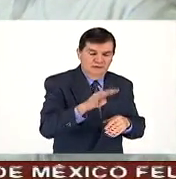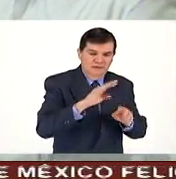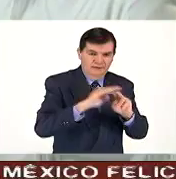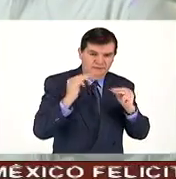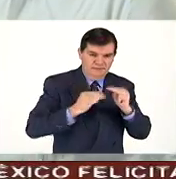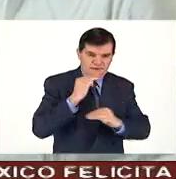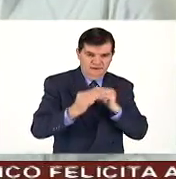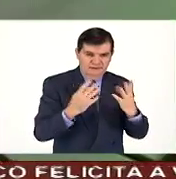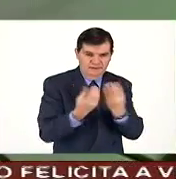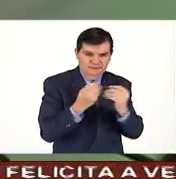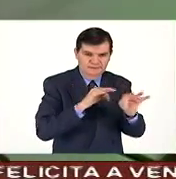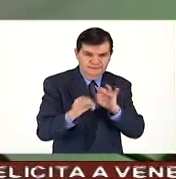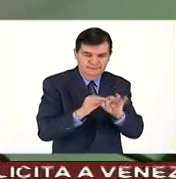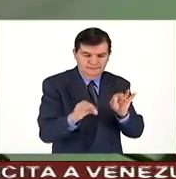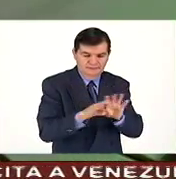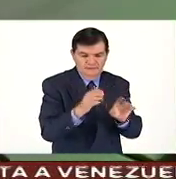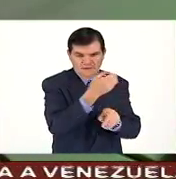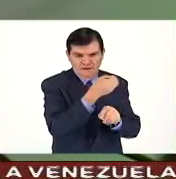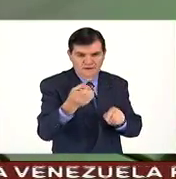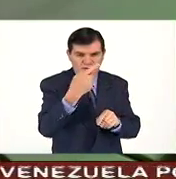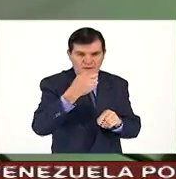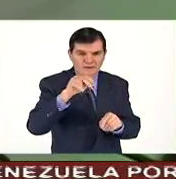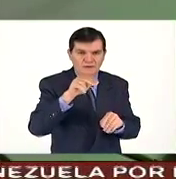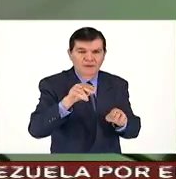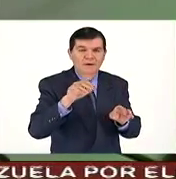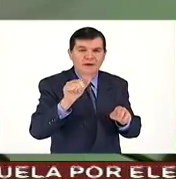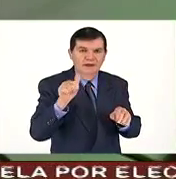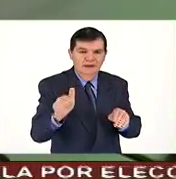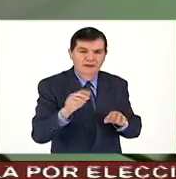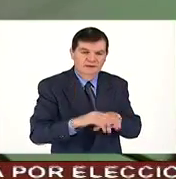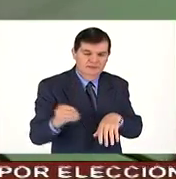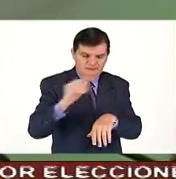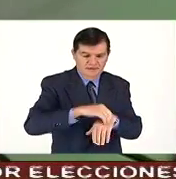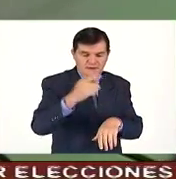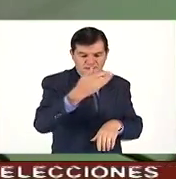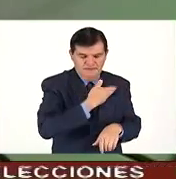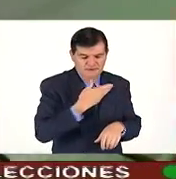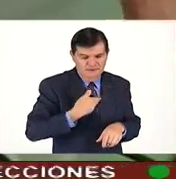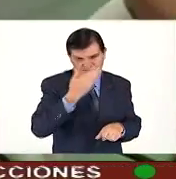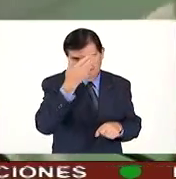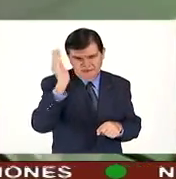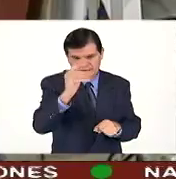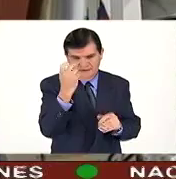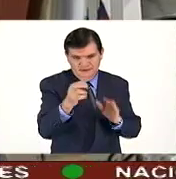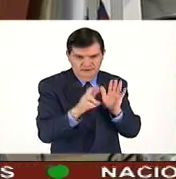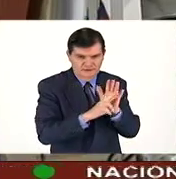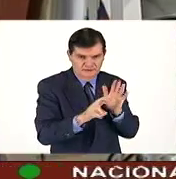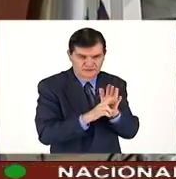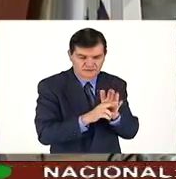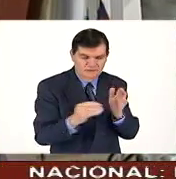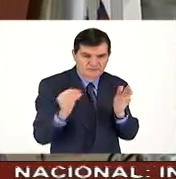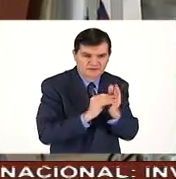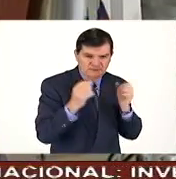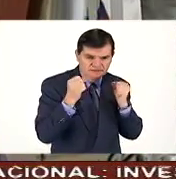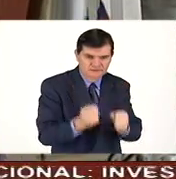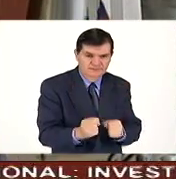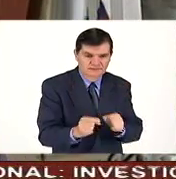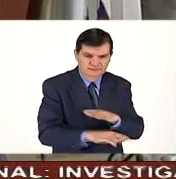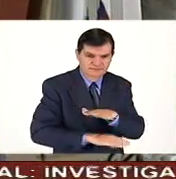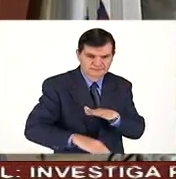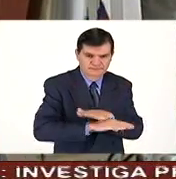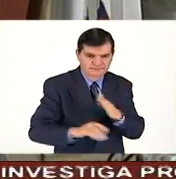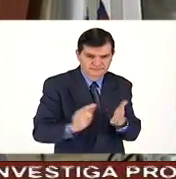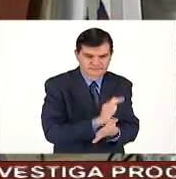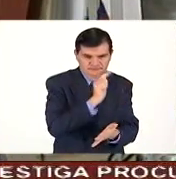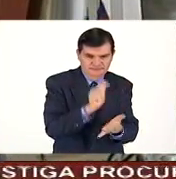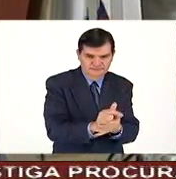Ministros de Trabajo de la Organización de los Estados Americanos, el presidente Peña Nieto señaló que esta reforma debe garantizar los principios de